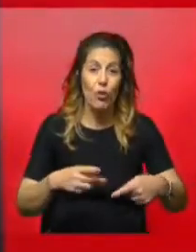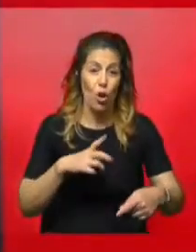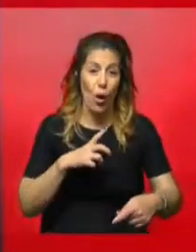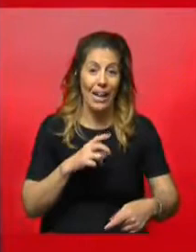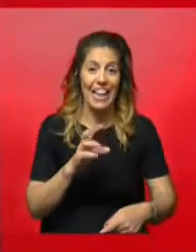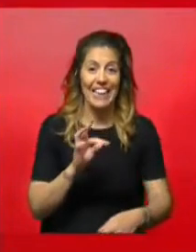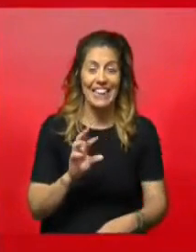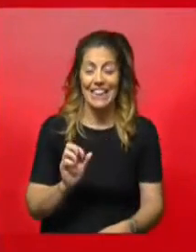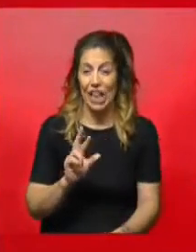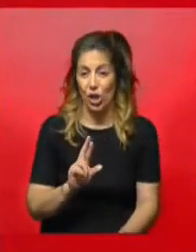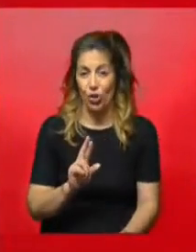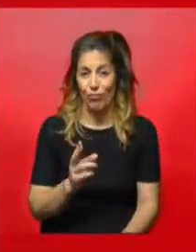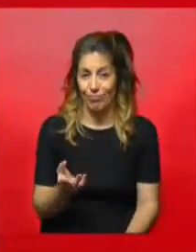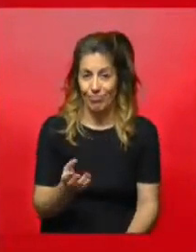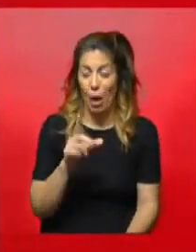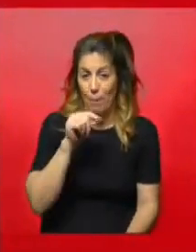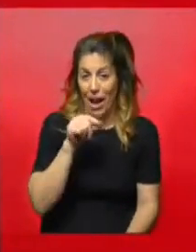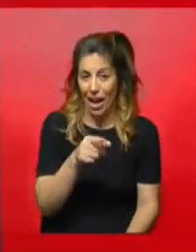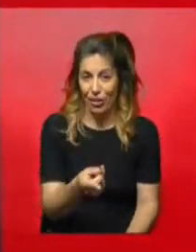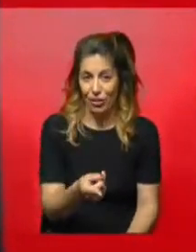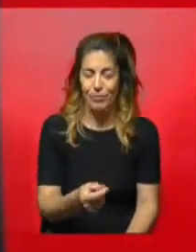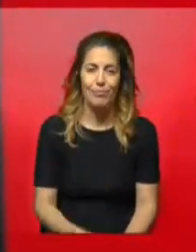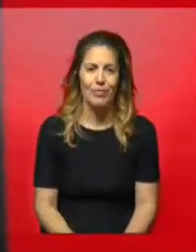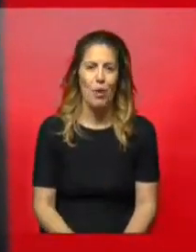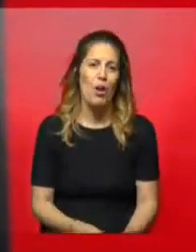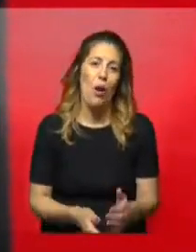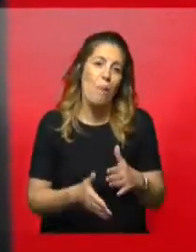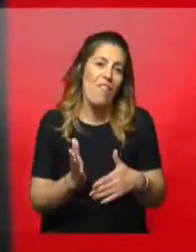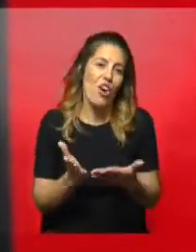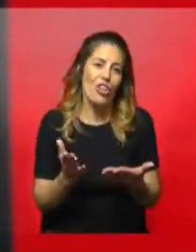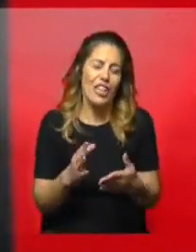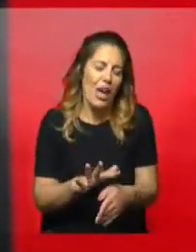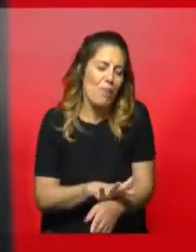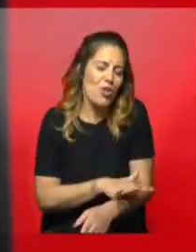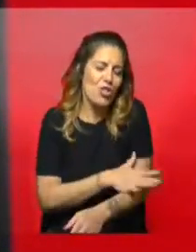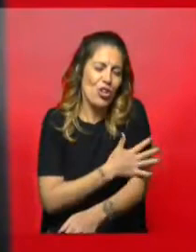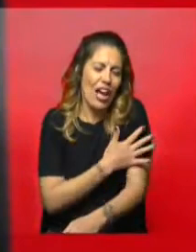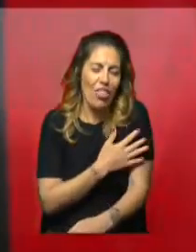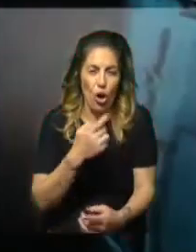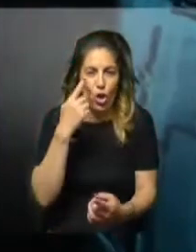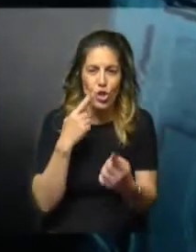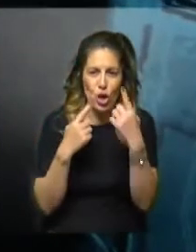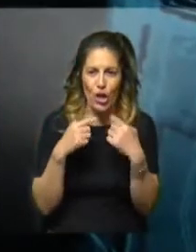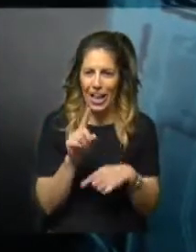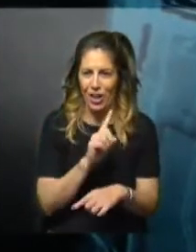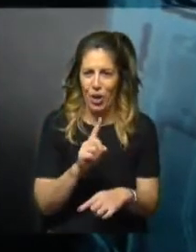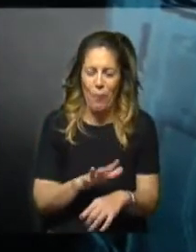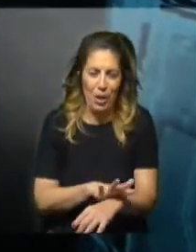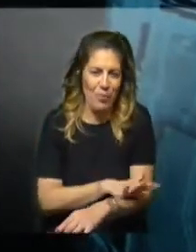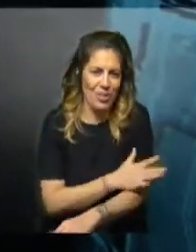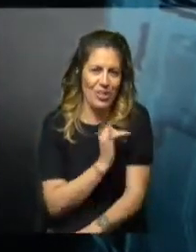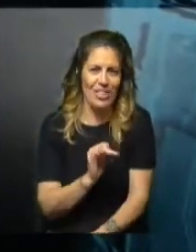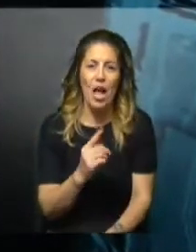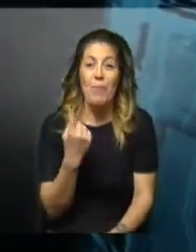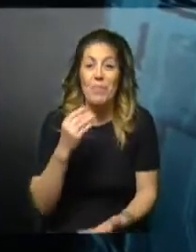heteros este Bueno me voy muy emocionado me voy a llorar pero me voy muy bien emocionado Es la primera